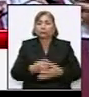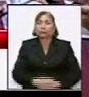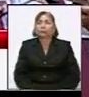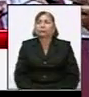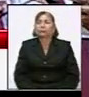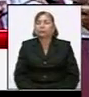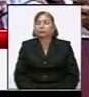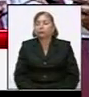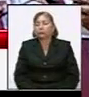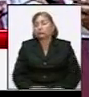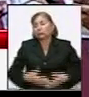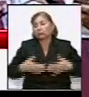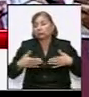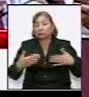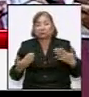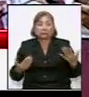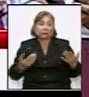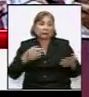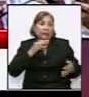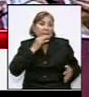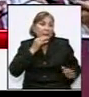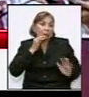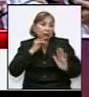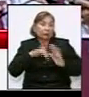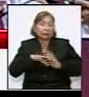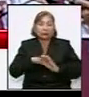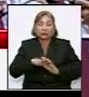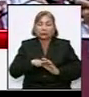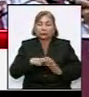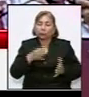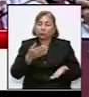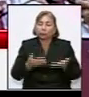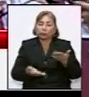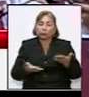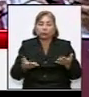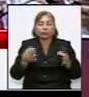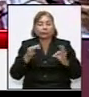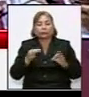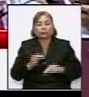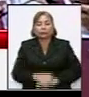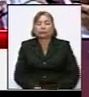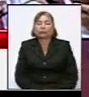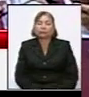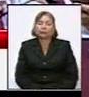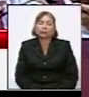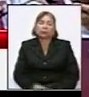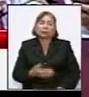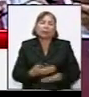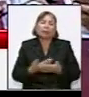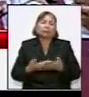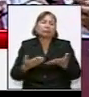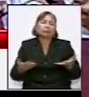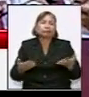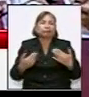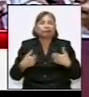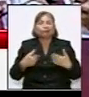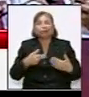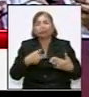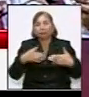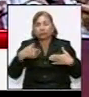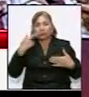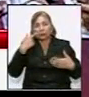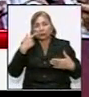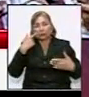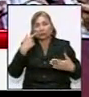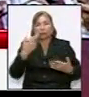puede ser una cultura muy íntima una auto muy íntima no sea de tantas cosas que uno conoce en la vida